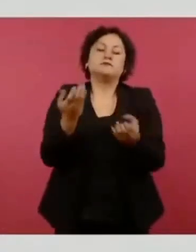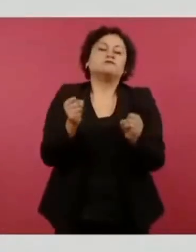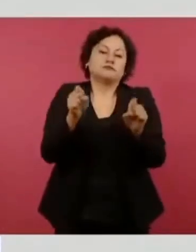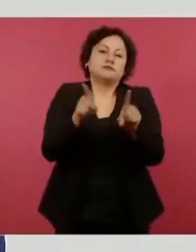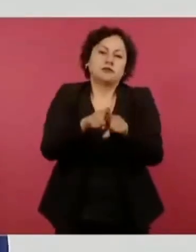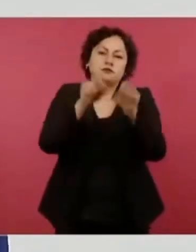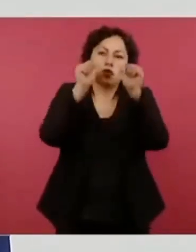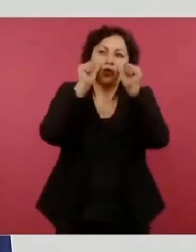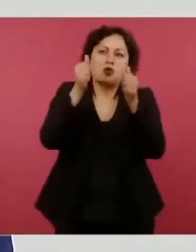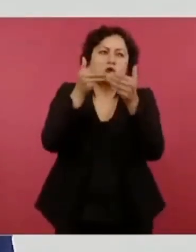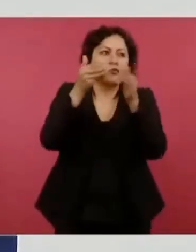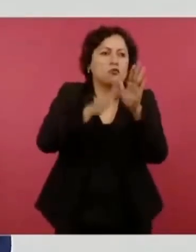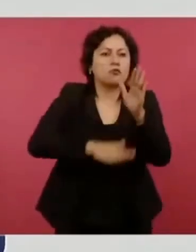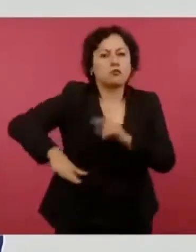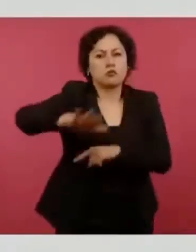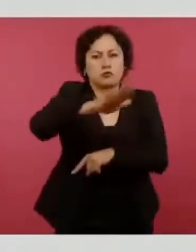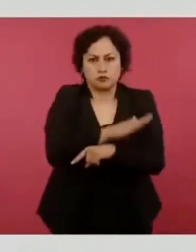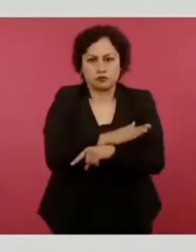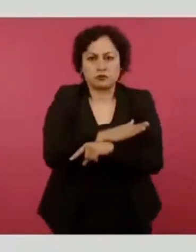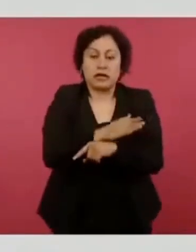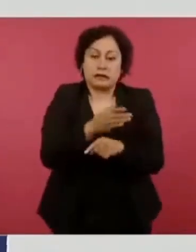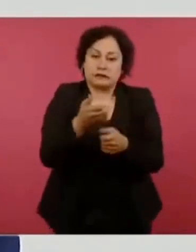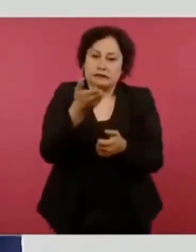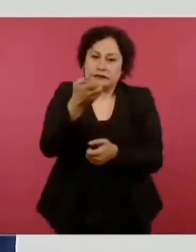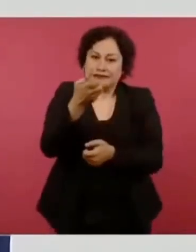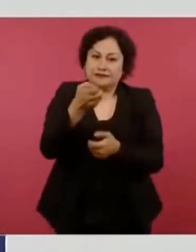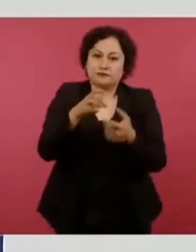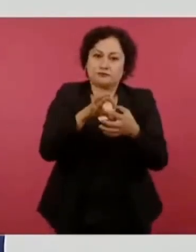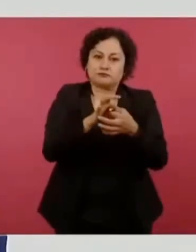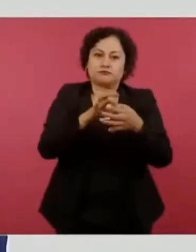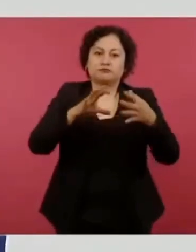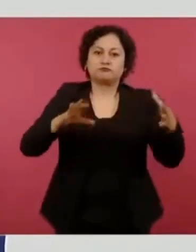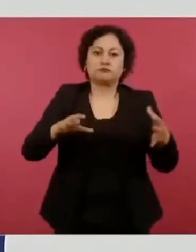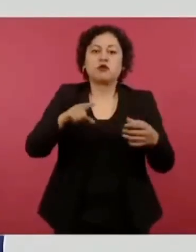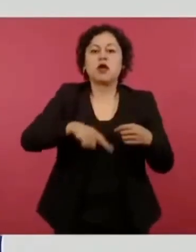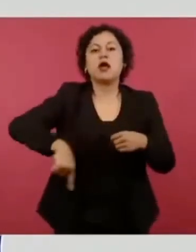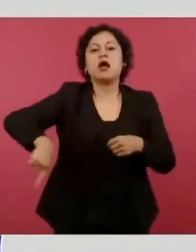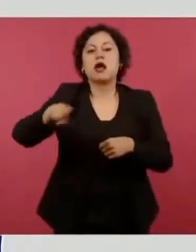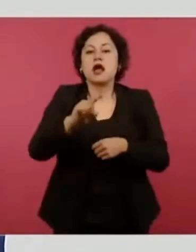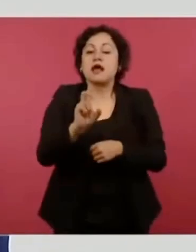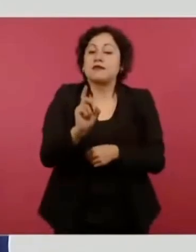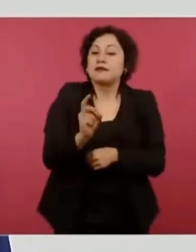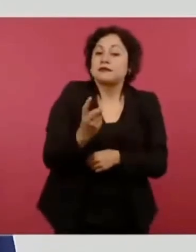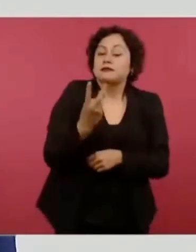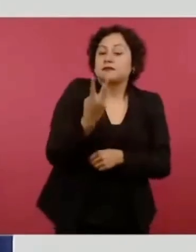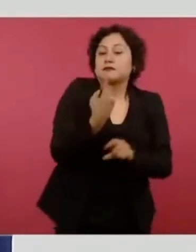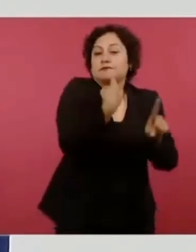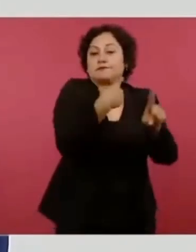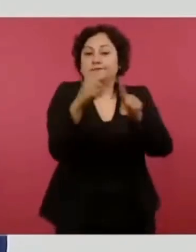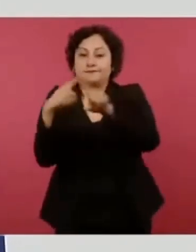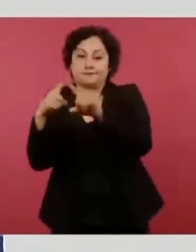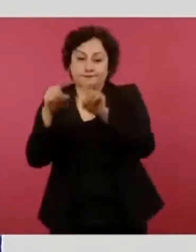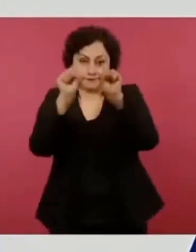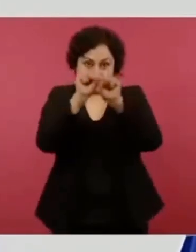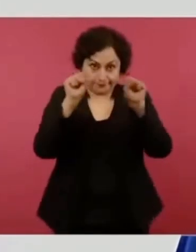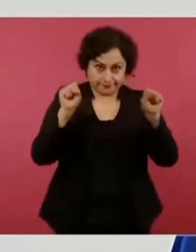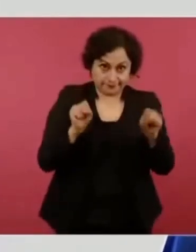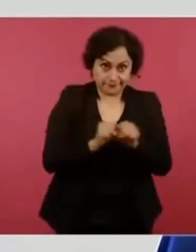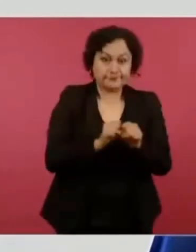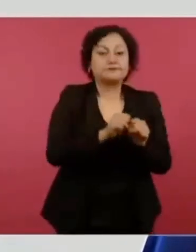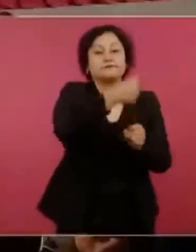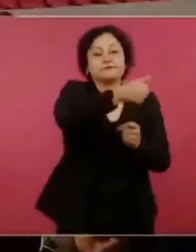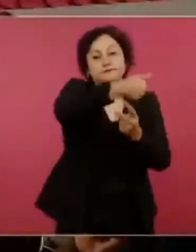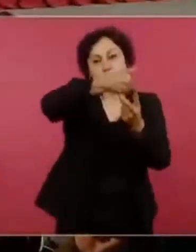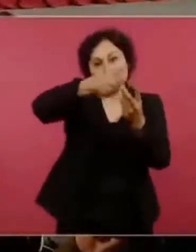salud pública. Con esa descentralización, ¿qué pasó? Que se crearon 32 subsistemas de atención médica para las personas